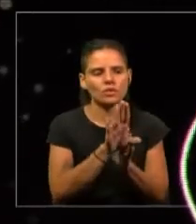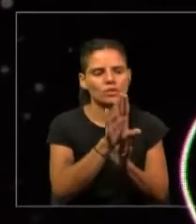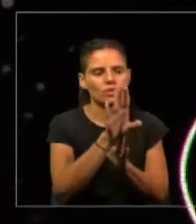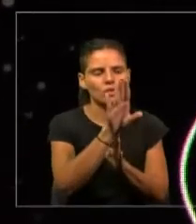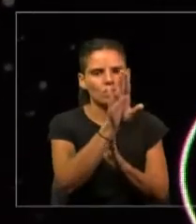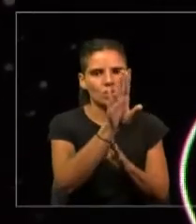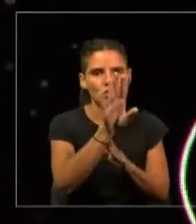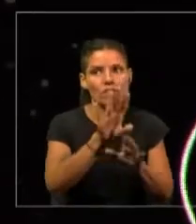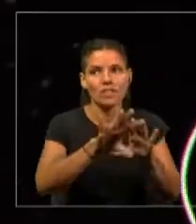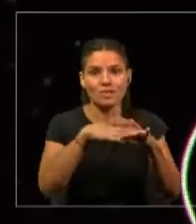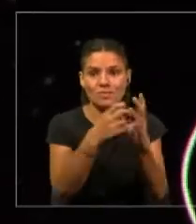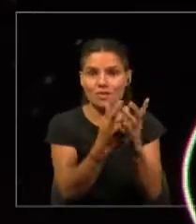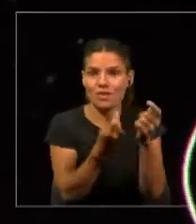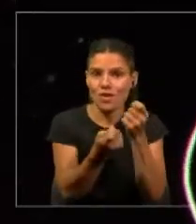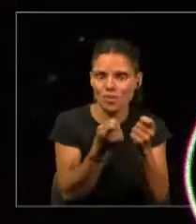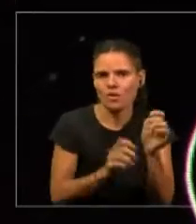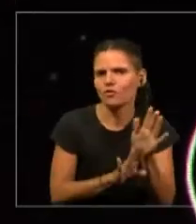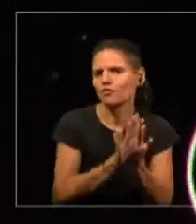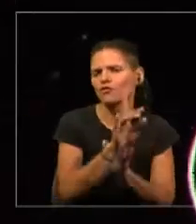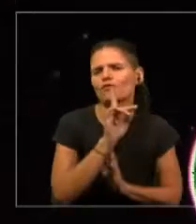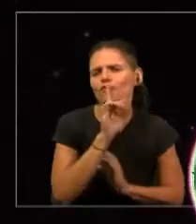del mundo económico y